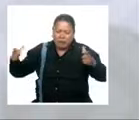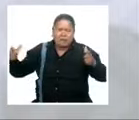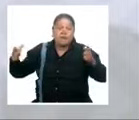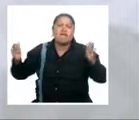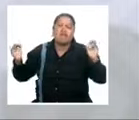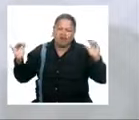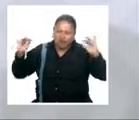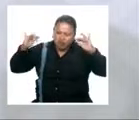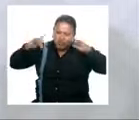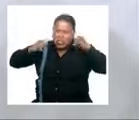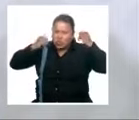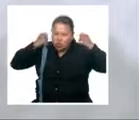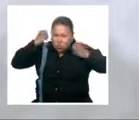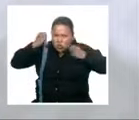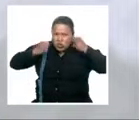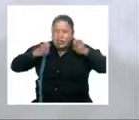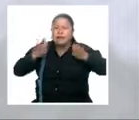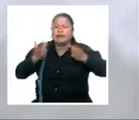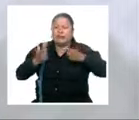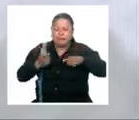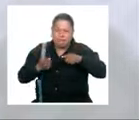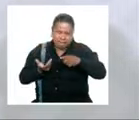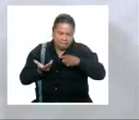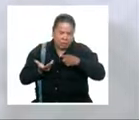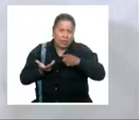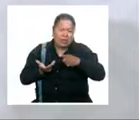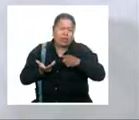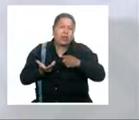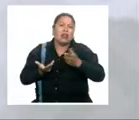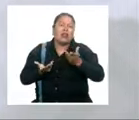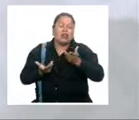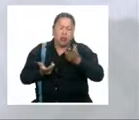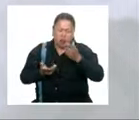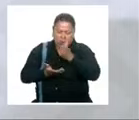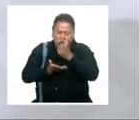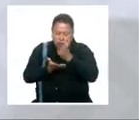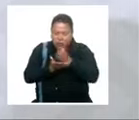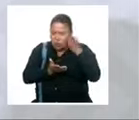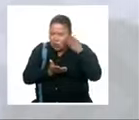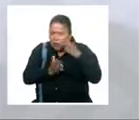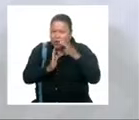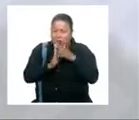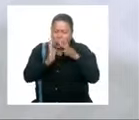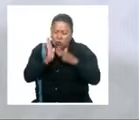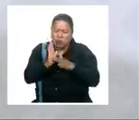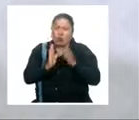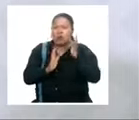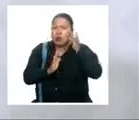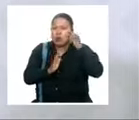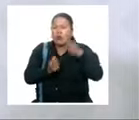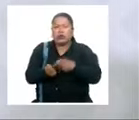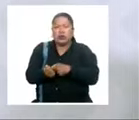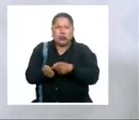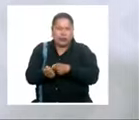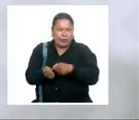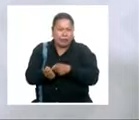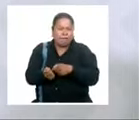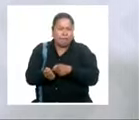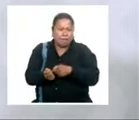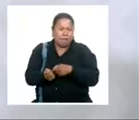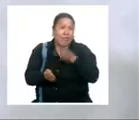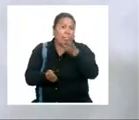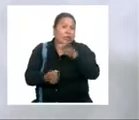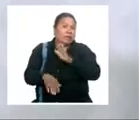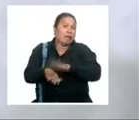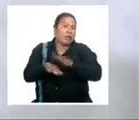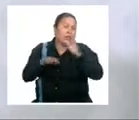de turistas, tanto en la capital como en Huatulco y en Puerto Escondido. Esta zona es donde ha